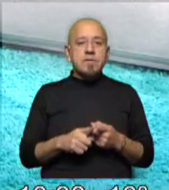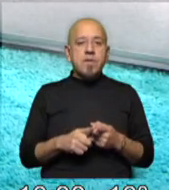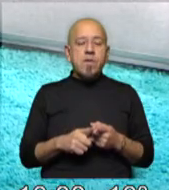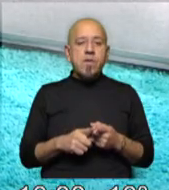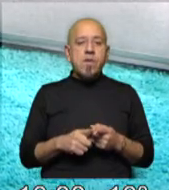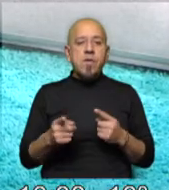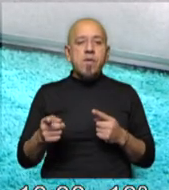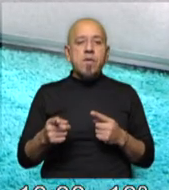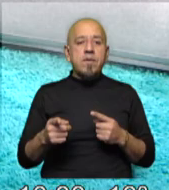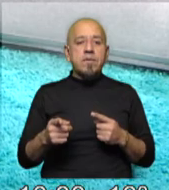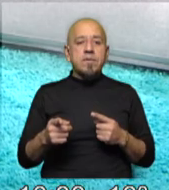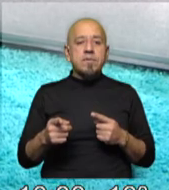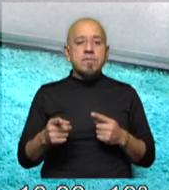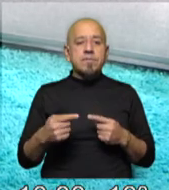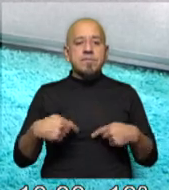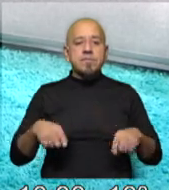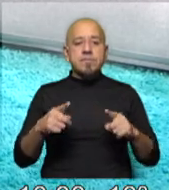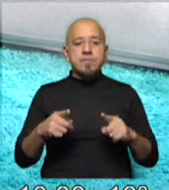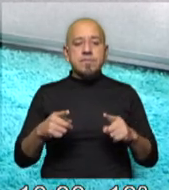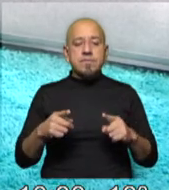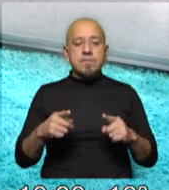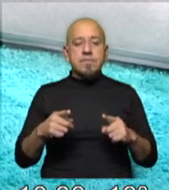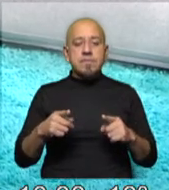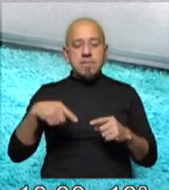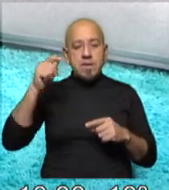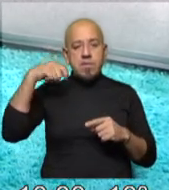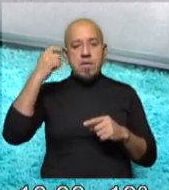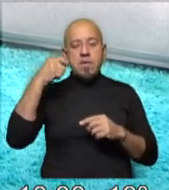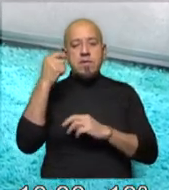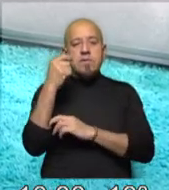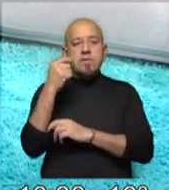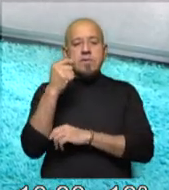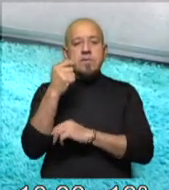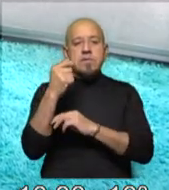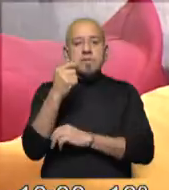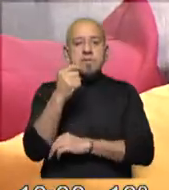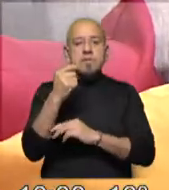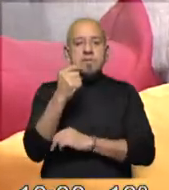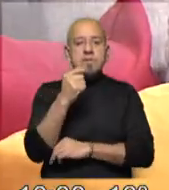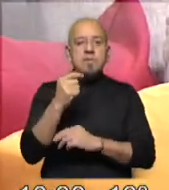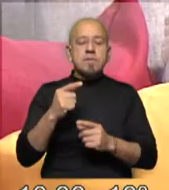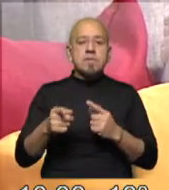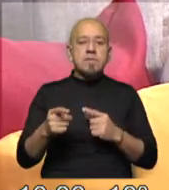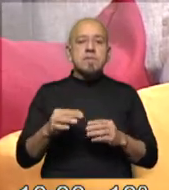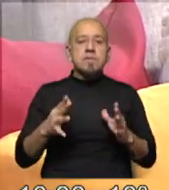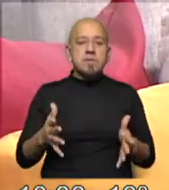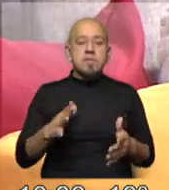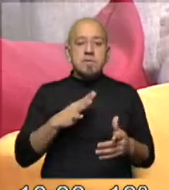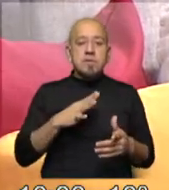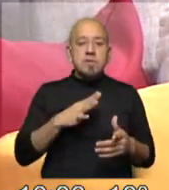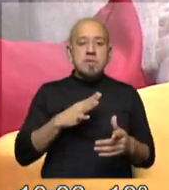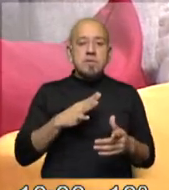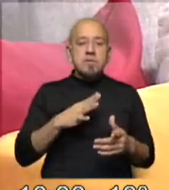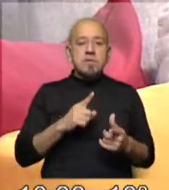montón. Son muy buenas de malas que son. Claro. Sí, claro, eso. Sí. Pero aparte es un servicio a la comunidad también, ¿eh? Claro. No, porque también vos estás avisado.